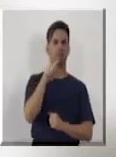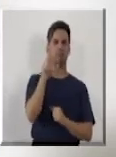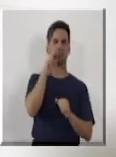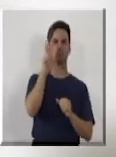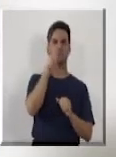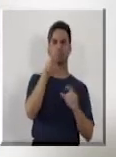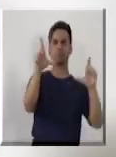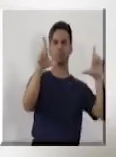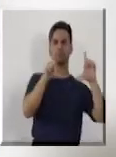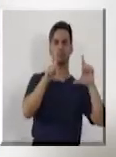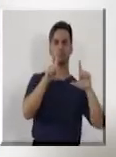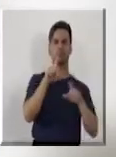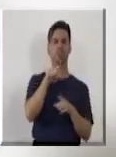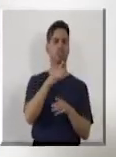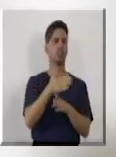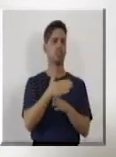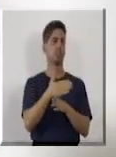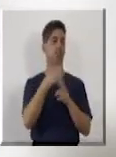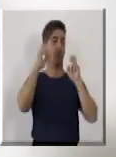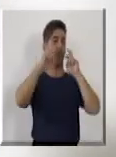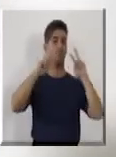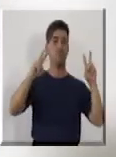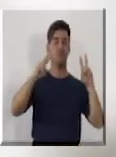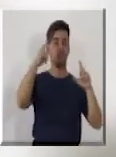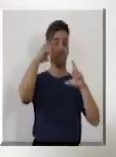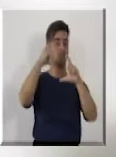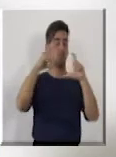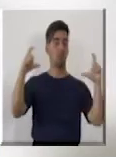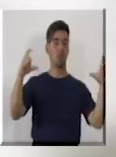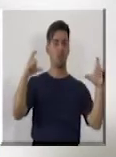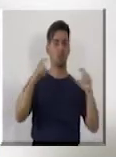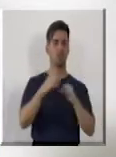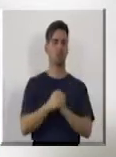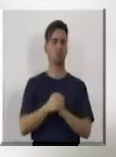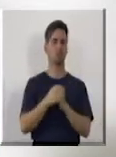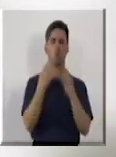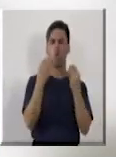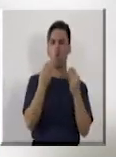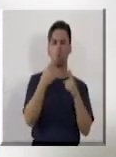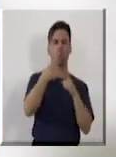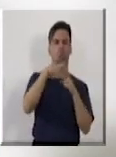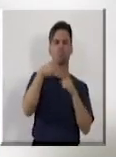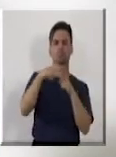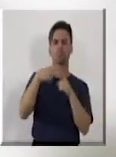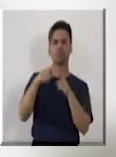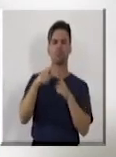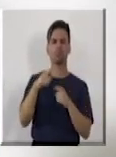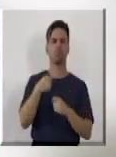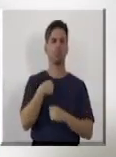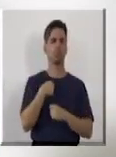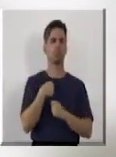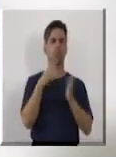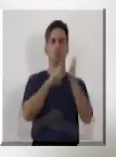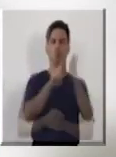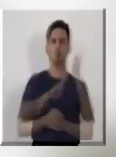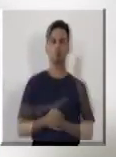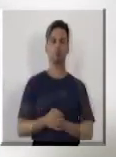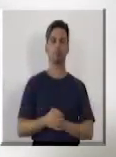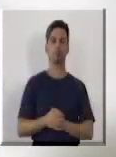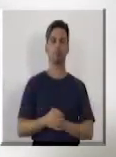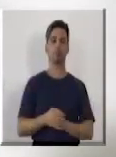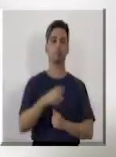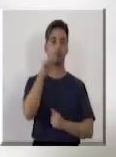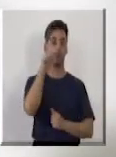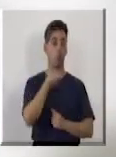decir que en la vida y en la ciencia y la tecnología hay infinidades de equipos que son consumidores de corriente eléctrica.